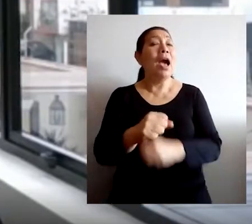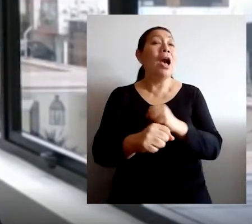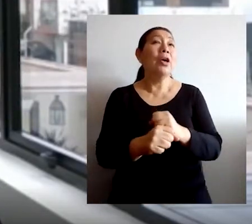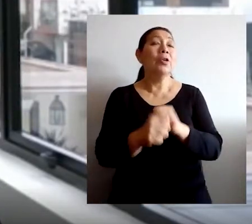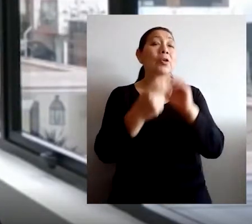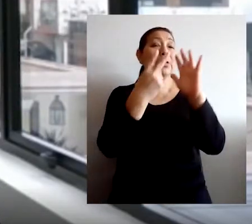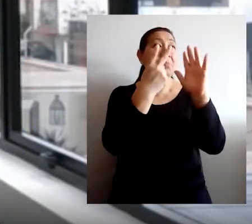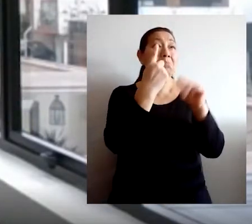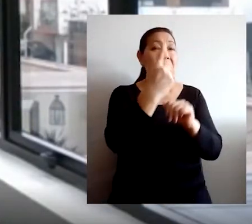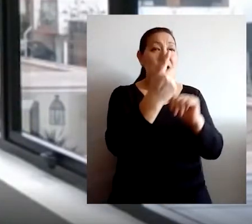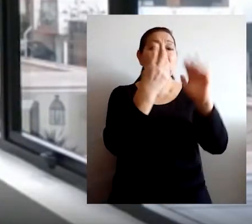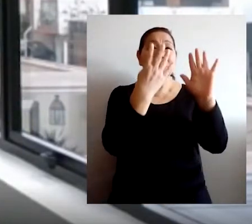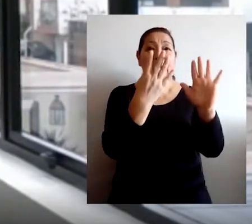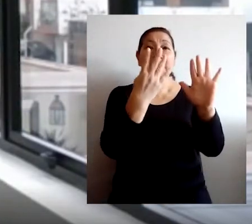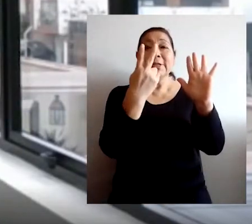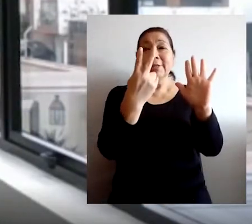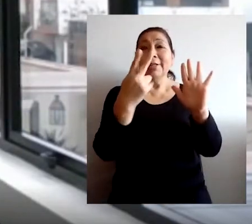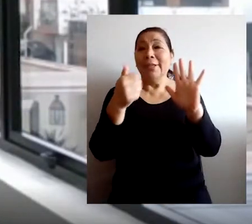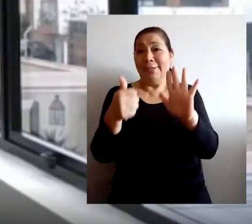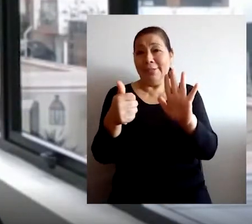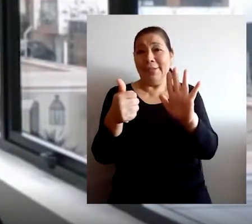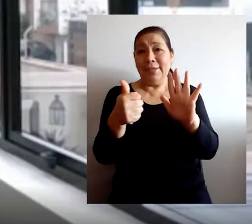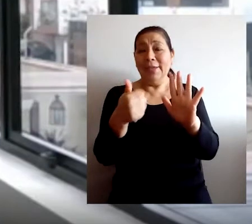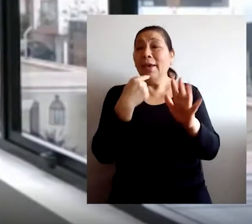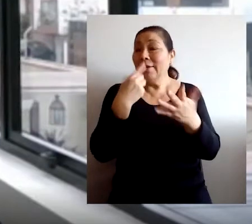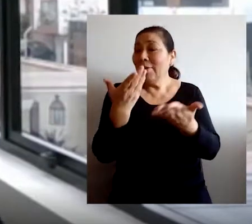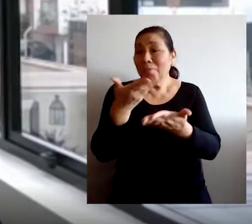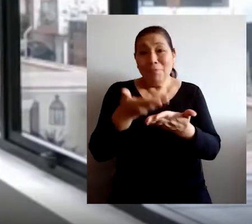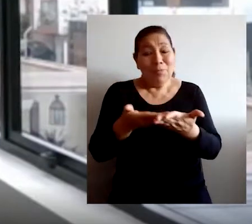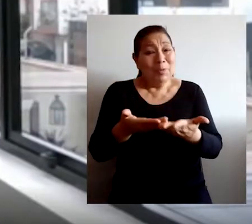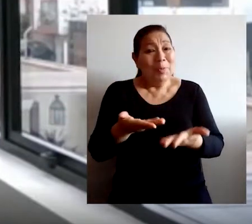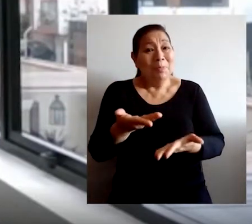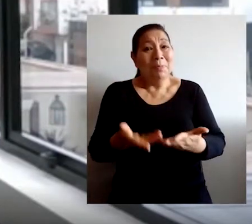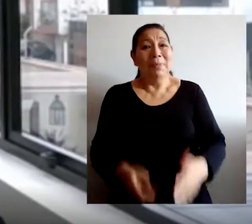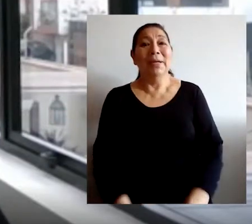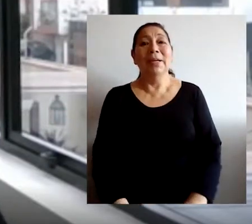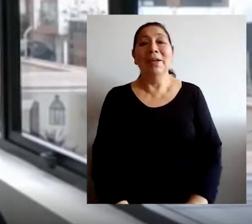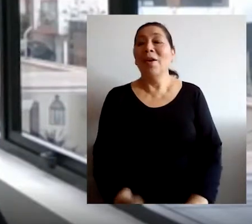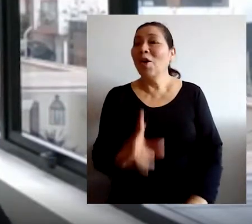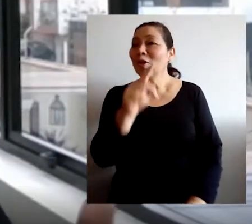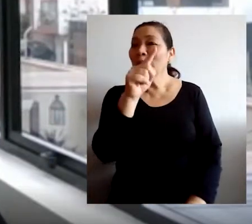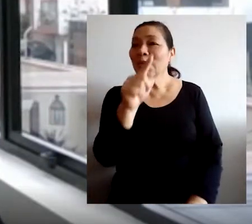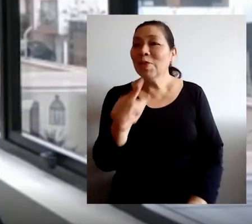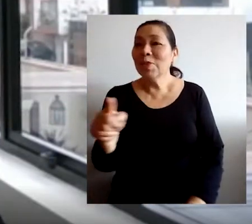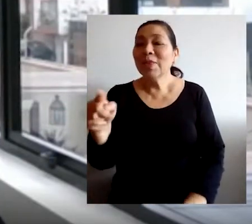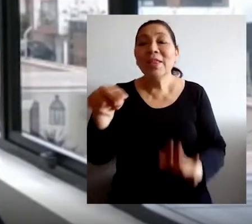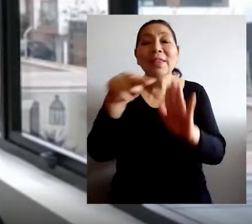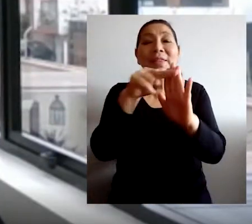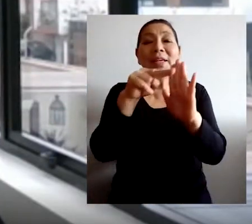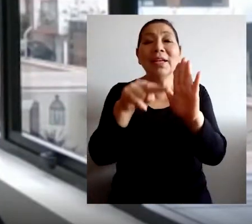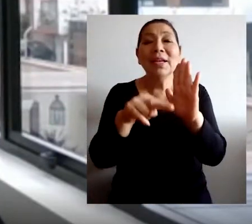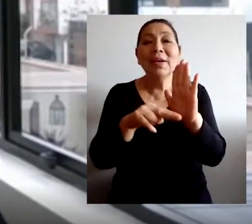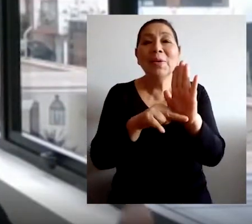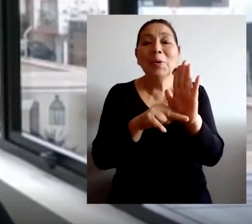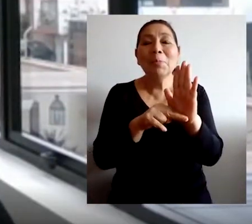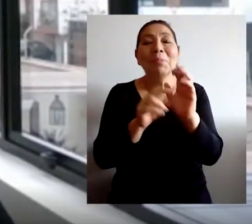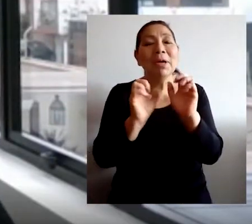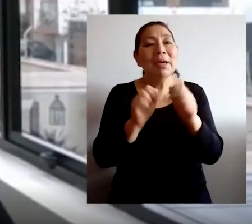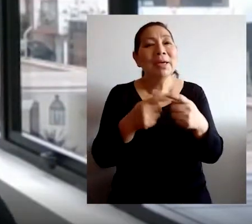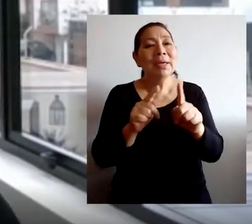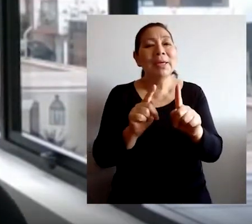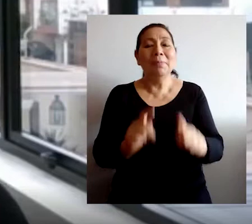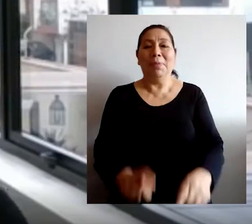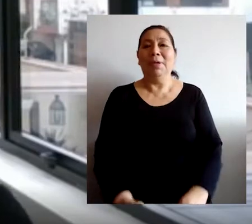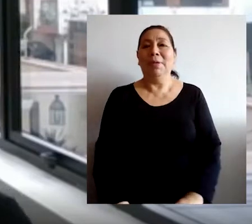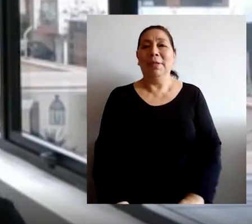año 76, ¿no es cierto? Entonces lo que está en juego es una pretensión de anulación de la norma